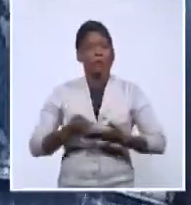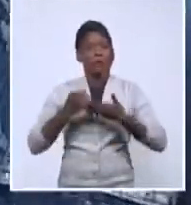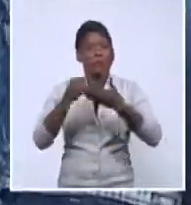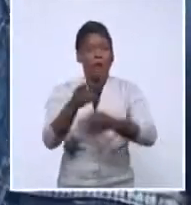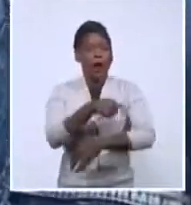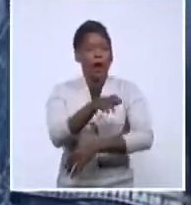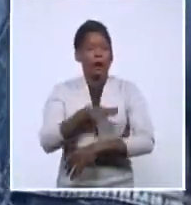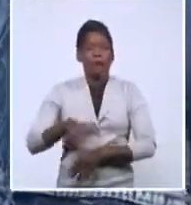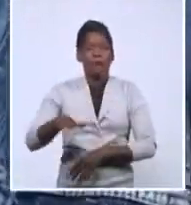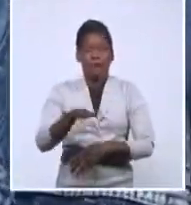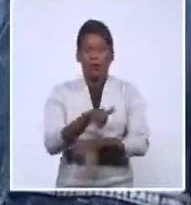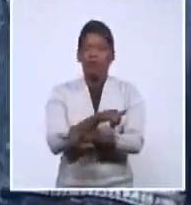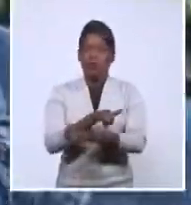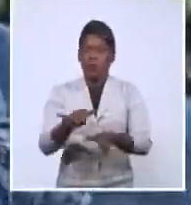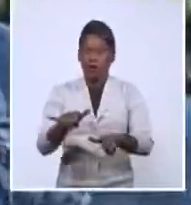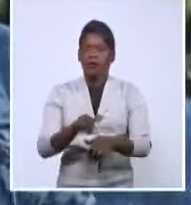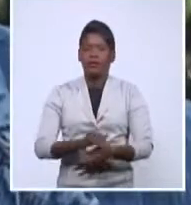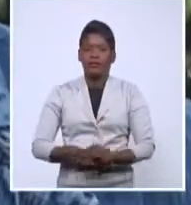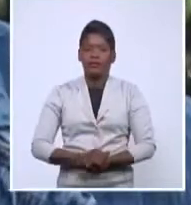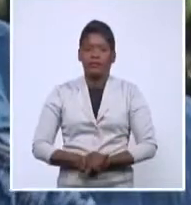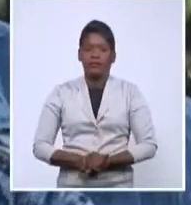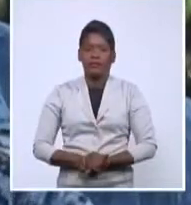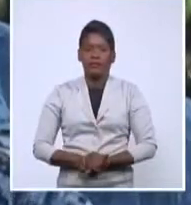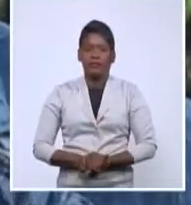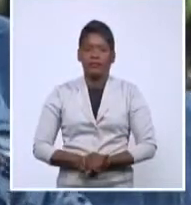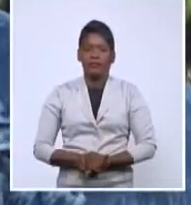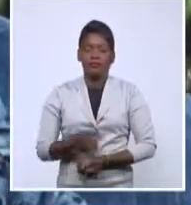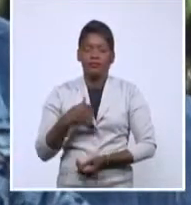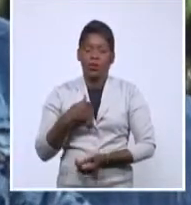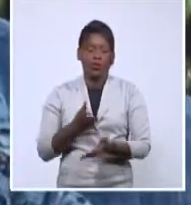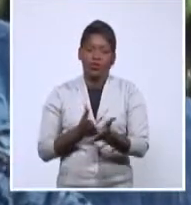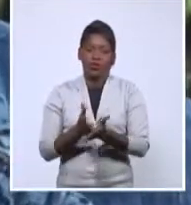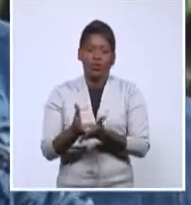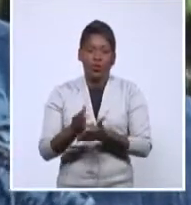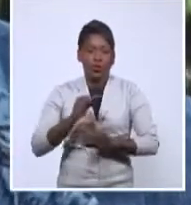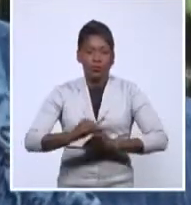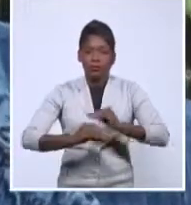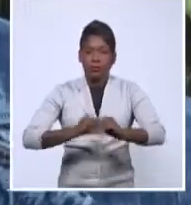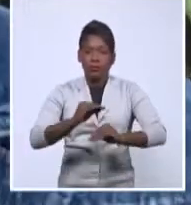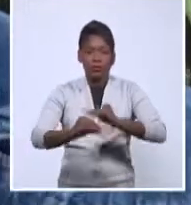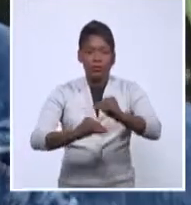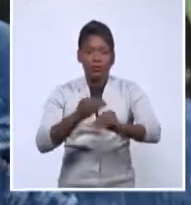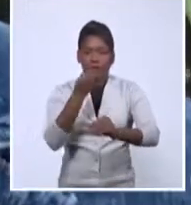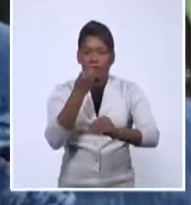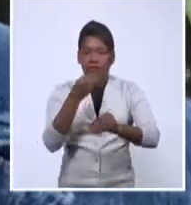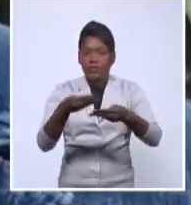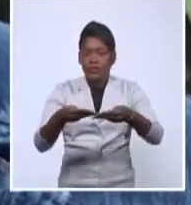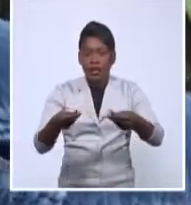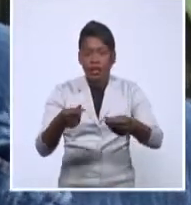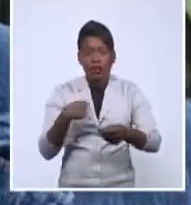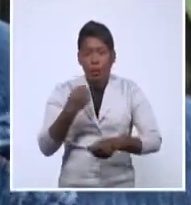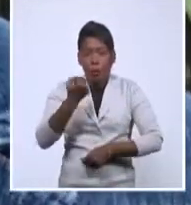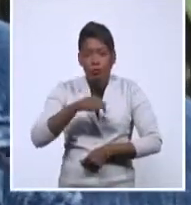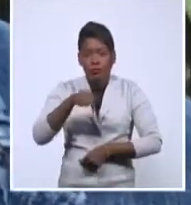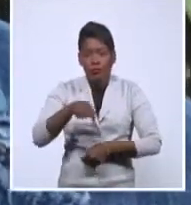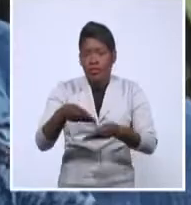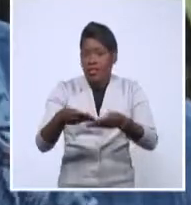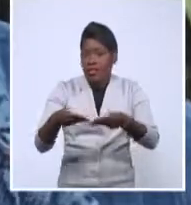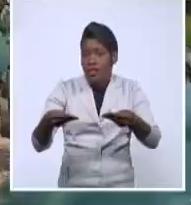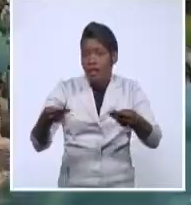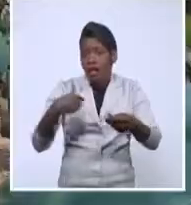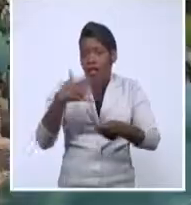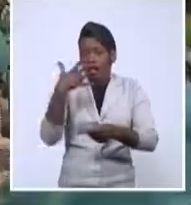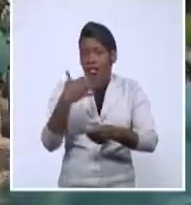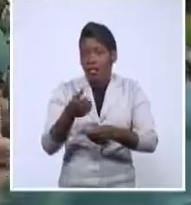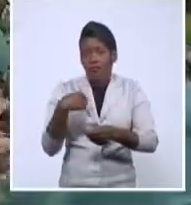que ya sabemos cómo está la alimentación en el país. No me imagino haciendo otra cosa. Esto... Aquí nacimos y aquí somos guajiros, ¿qué vamos a hacer? Ya sabes que el